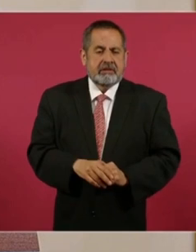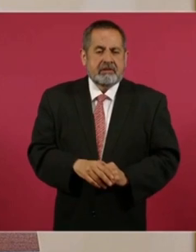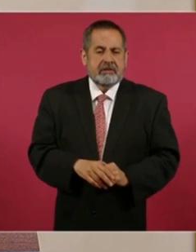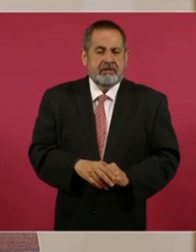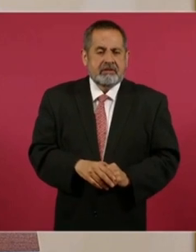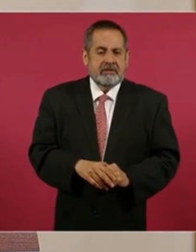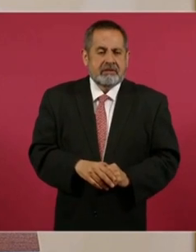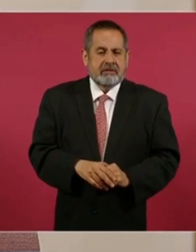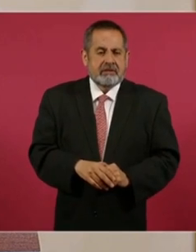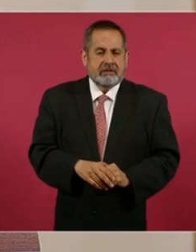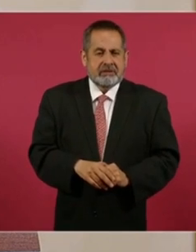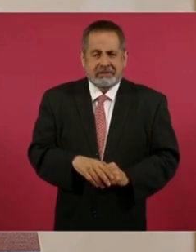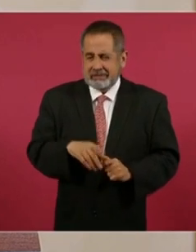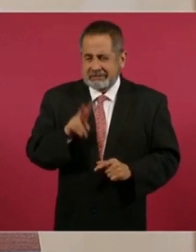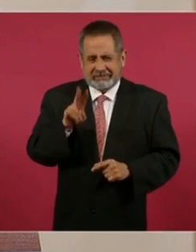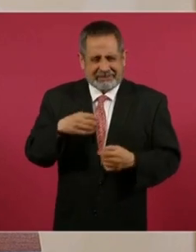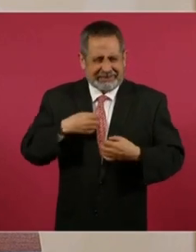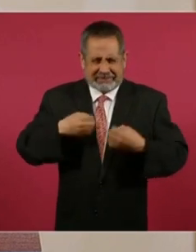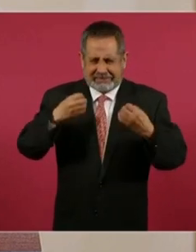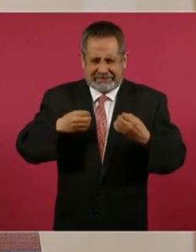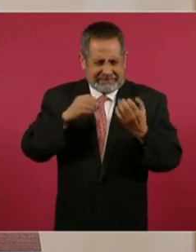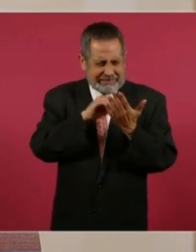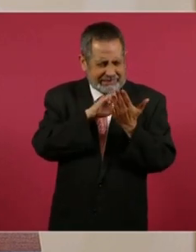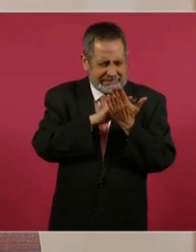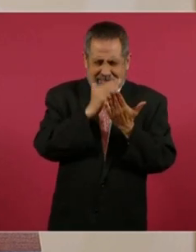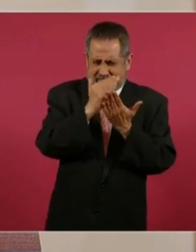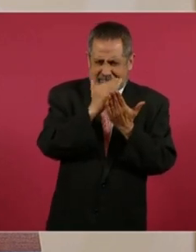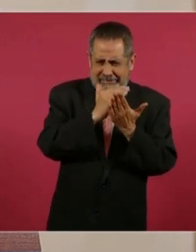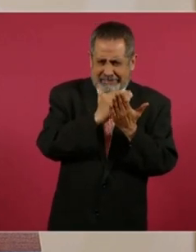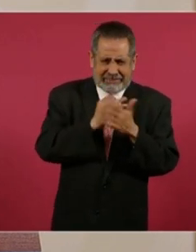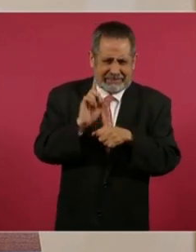tengo la agenda llena, pues, pero